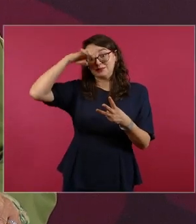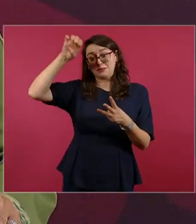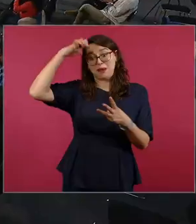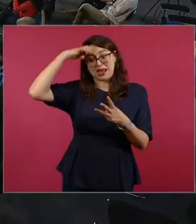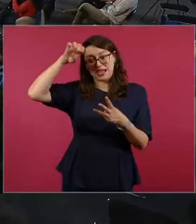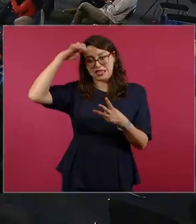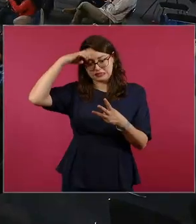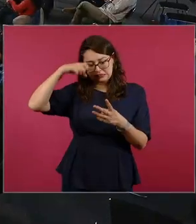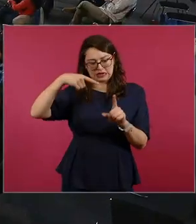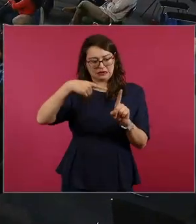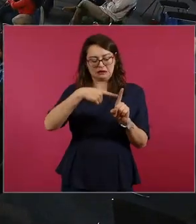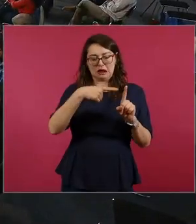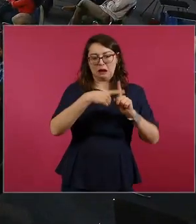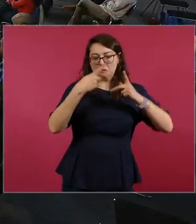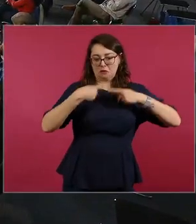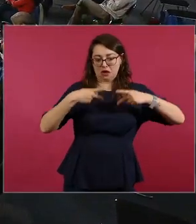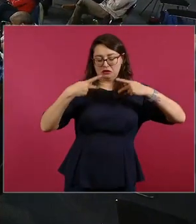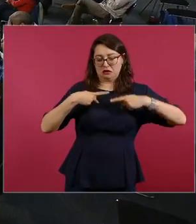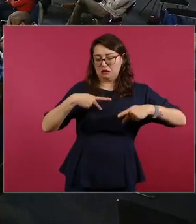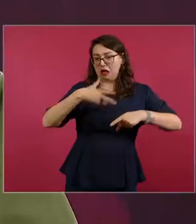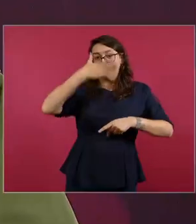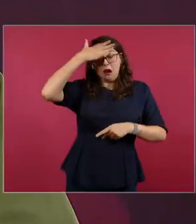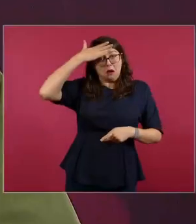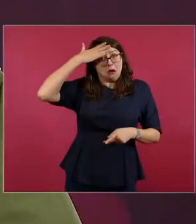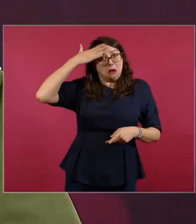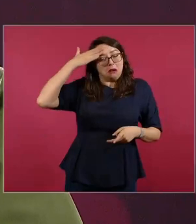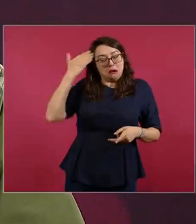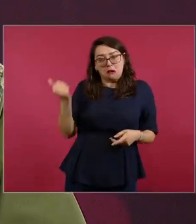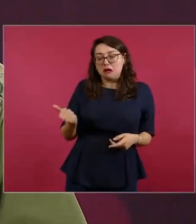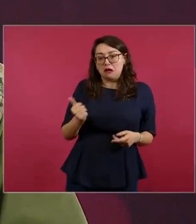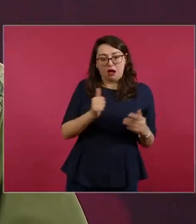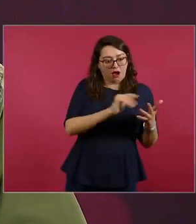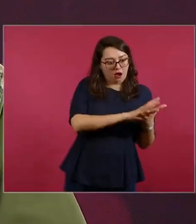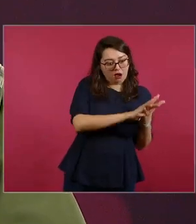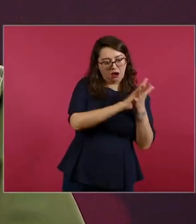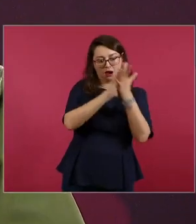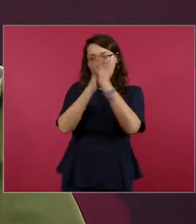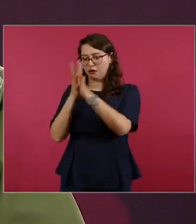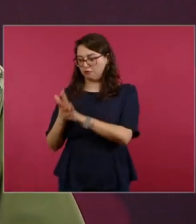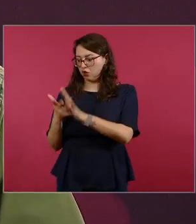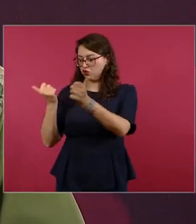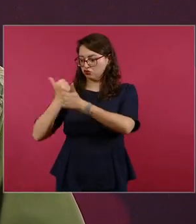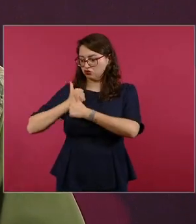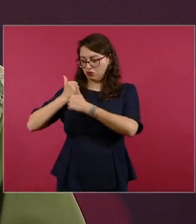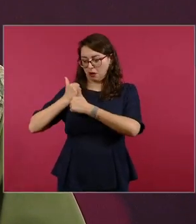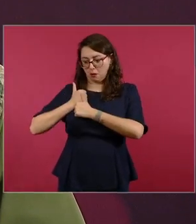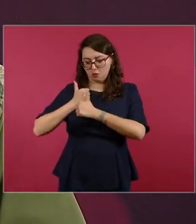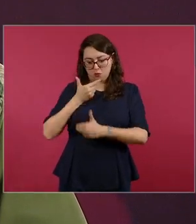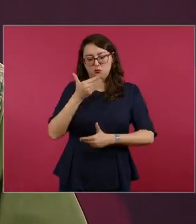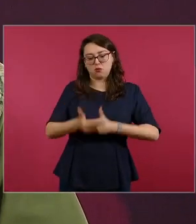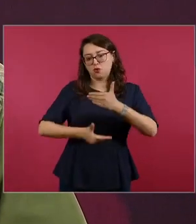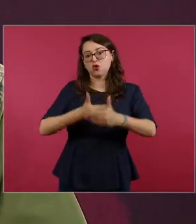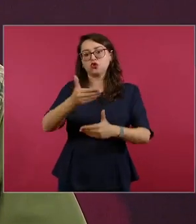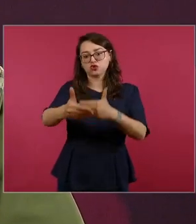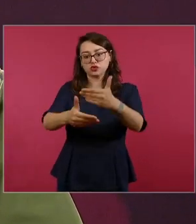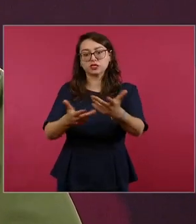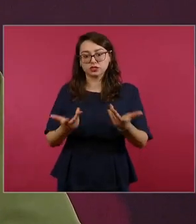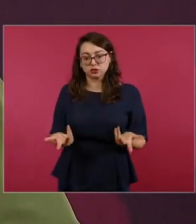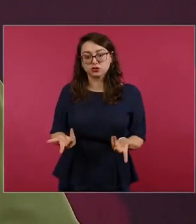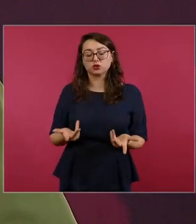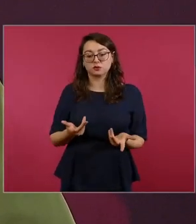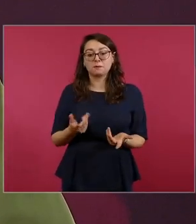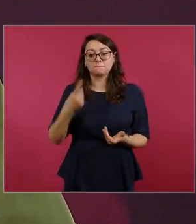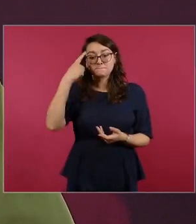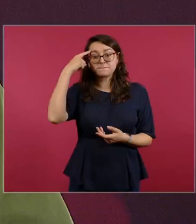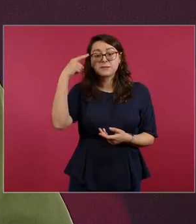civil a integrarlo a la vida militar y darle las capacidades para que pueda